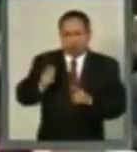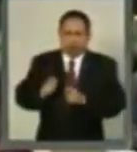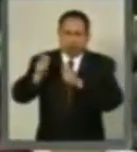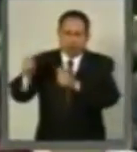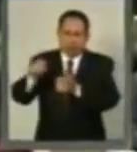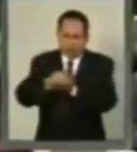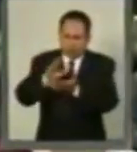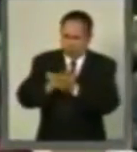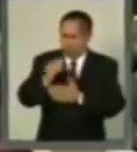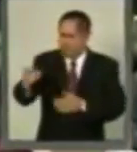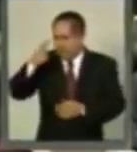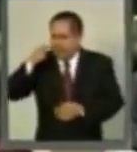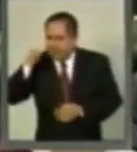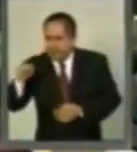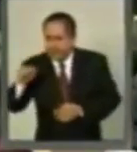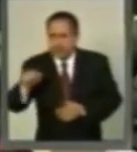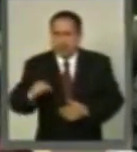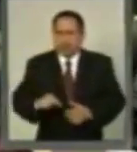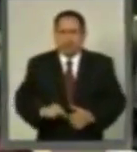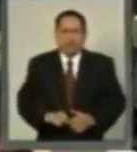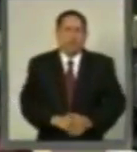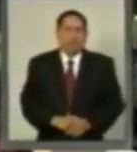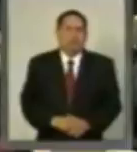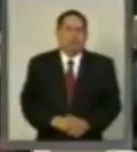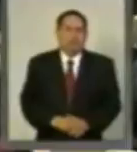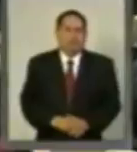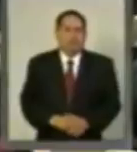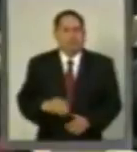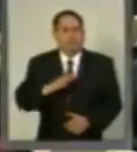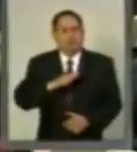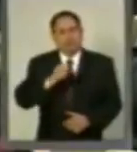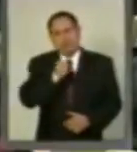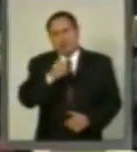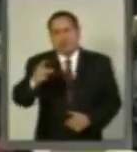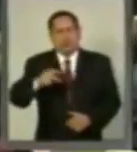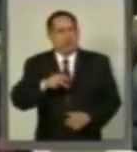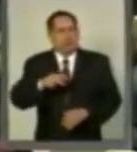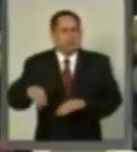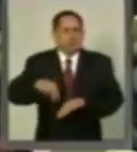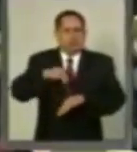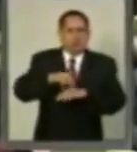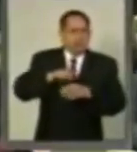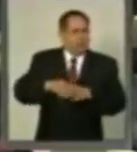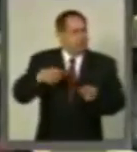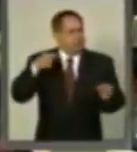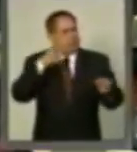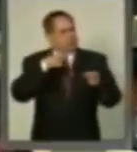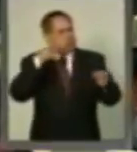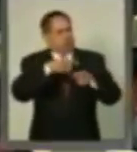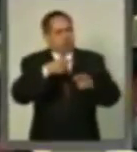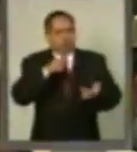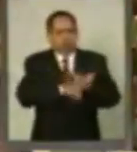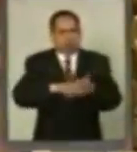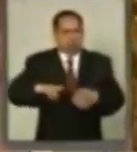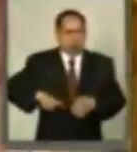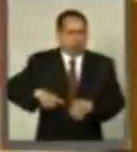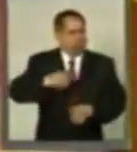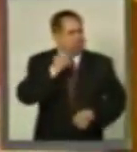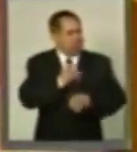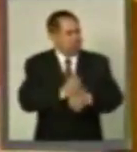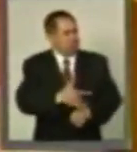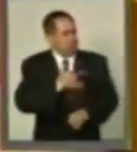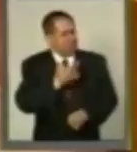por escrito. Hubo también quien se subió a esta tribuna a acusar a este gobierno de